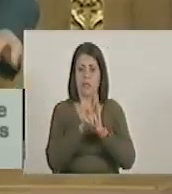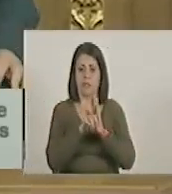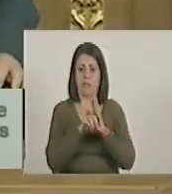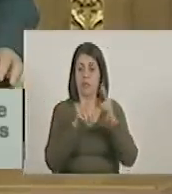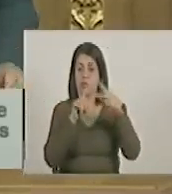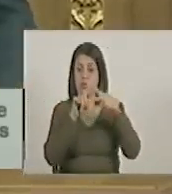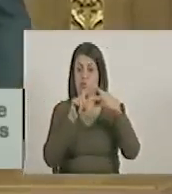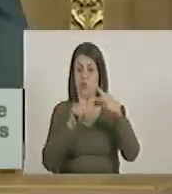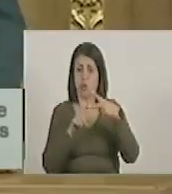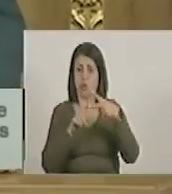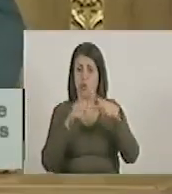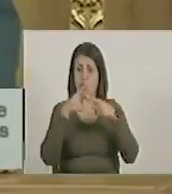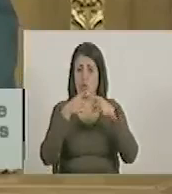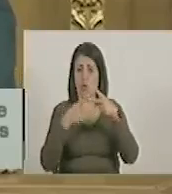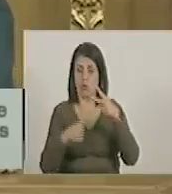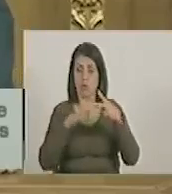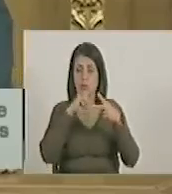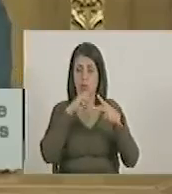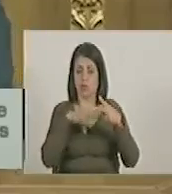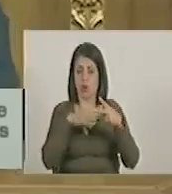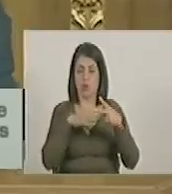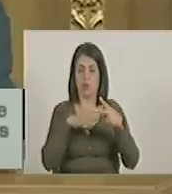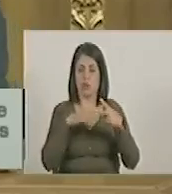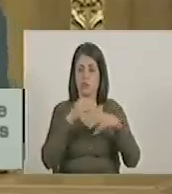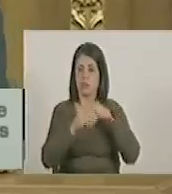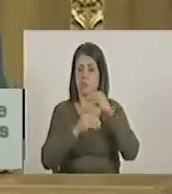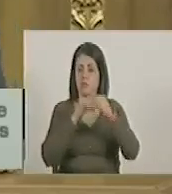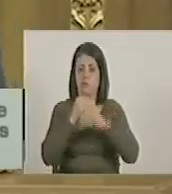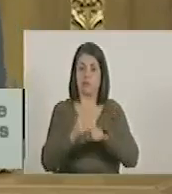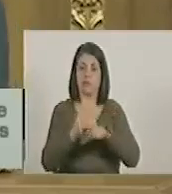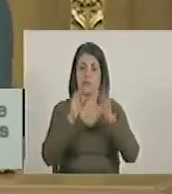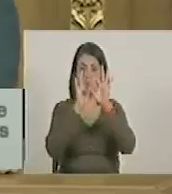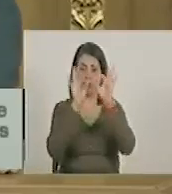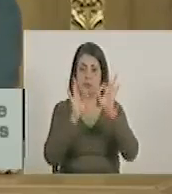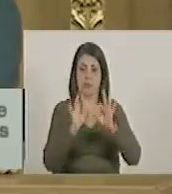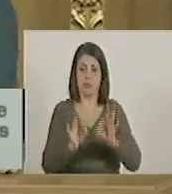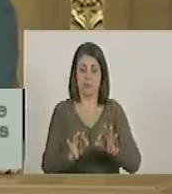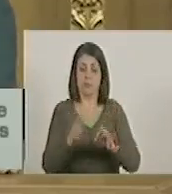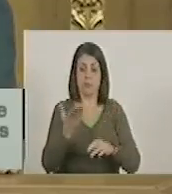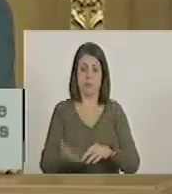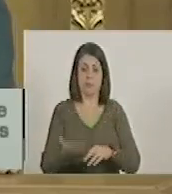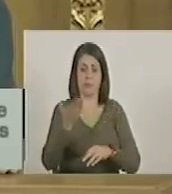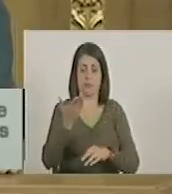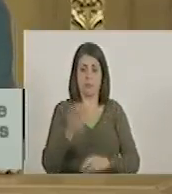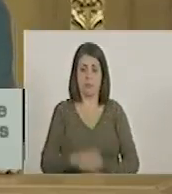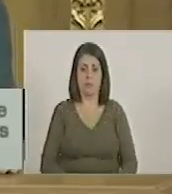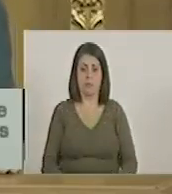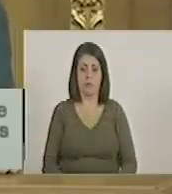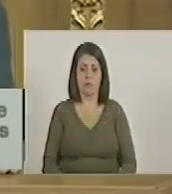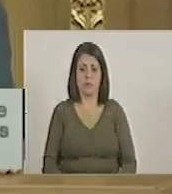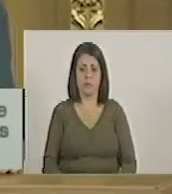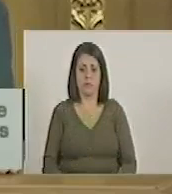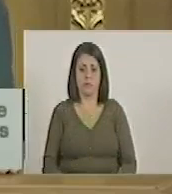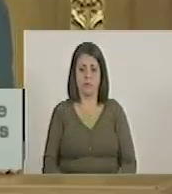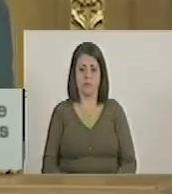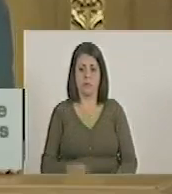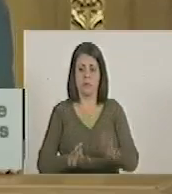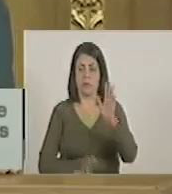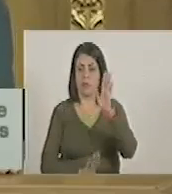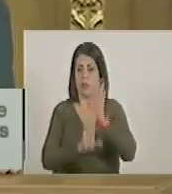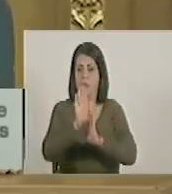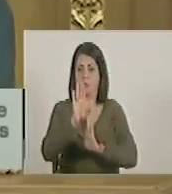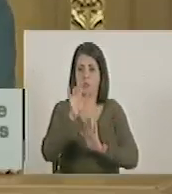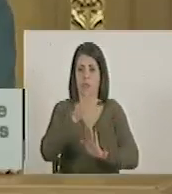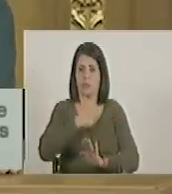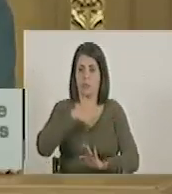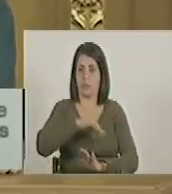factores históricos que han repercutido de una manera muy significativa en el desarrollo